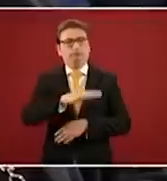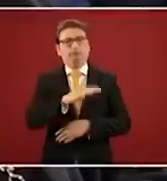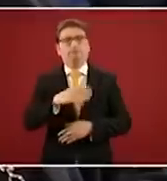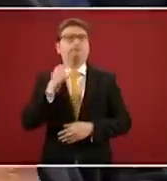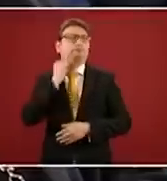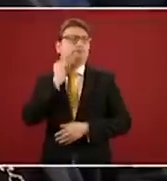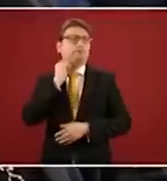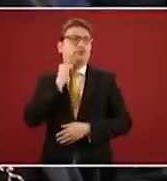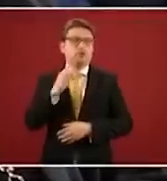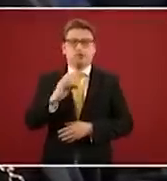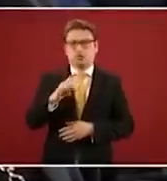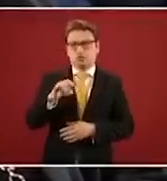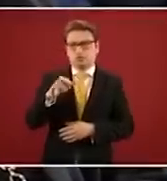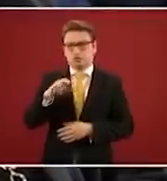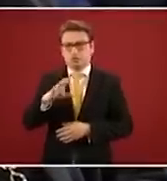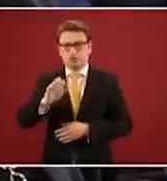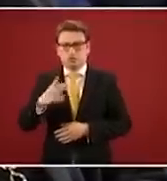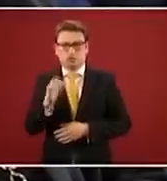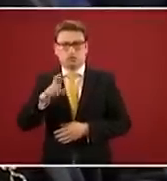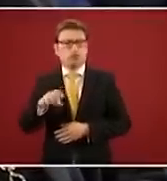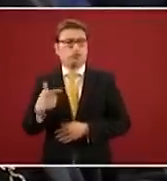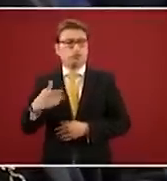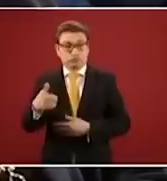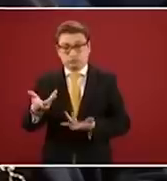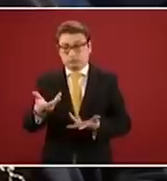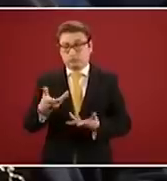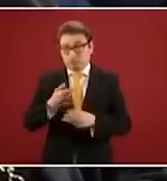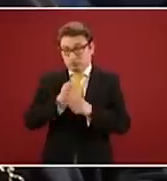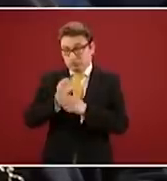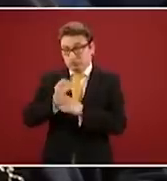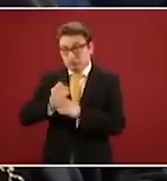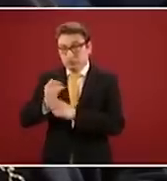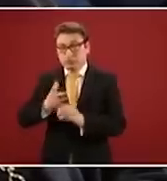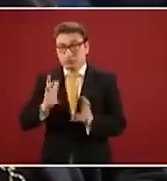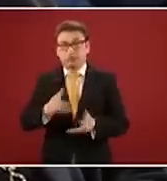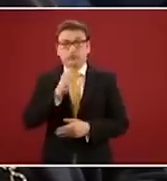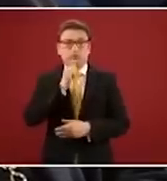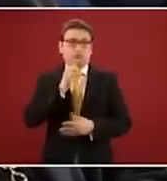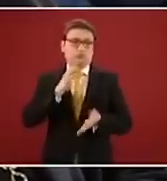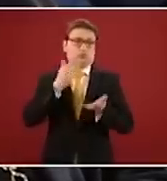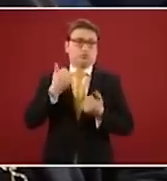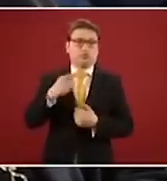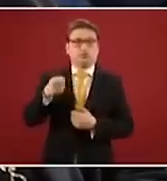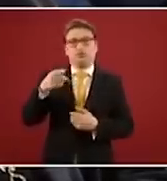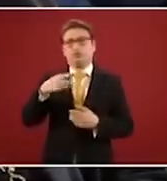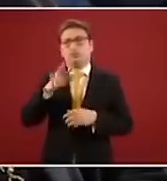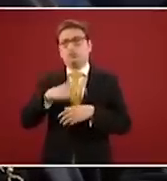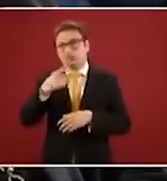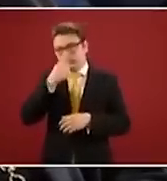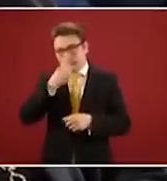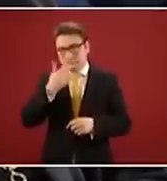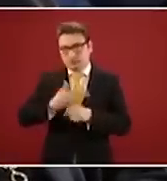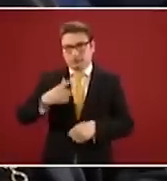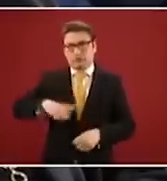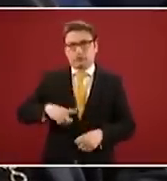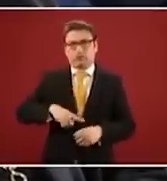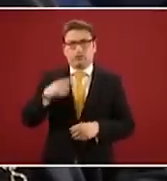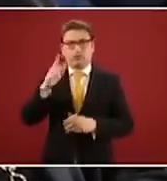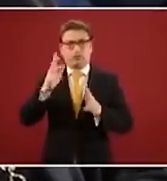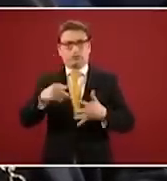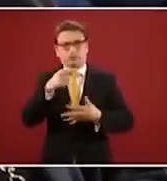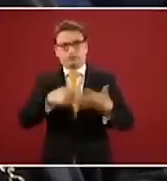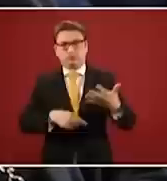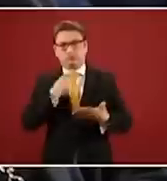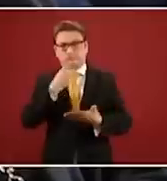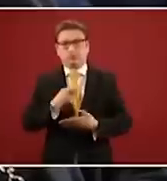se está implicado en esta investigación? Por lo menos se está investigando también, digo, hablando de la Secretaría de Gobernación, así viene la lámina. Sí,